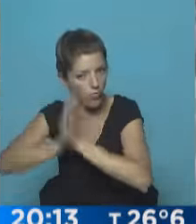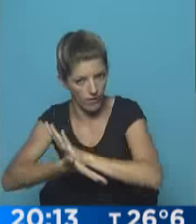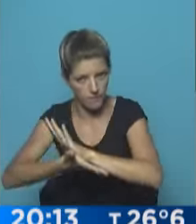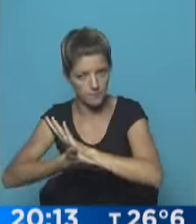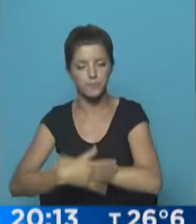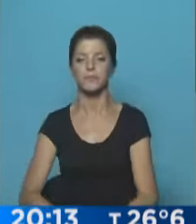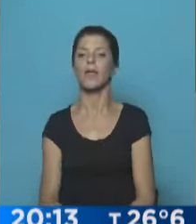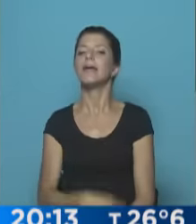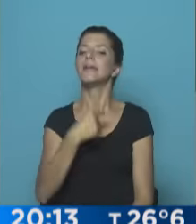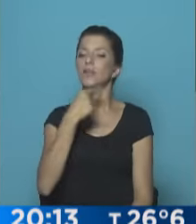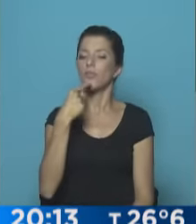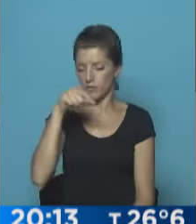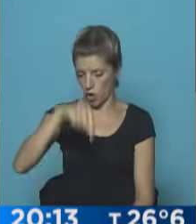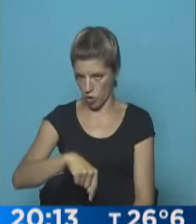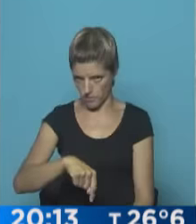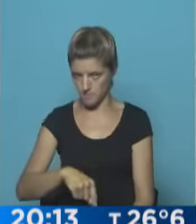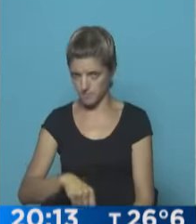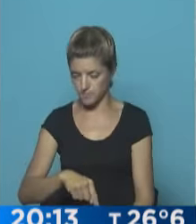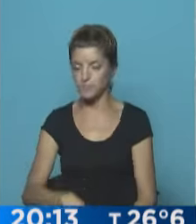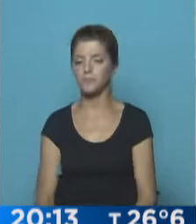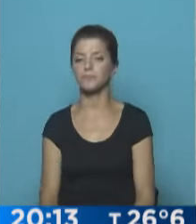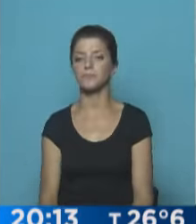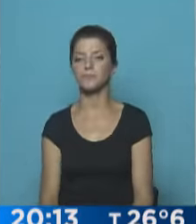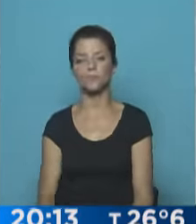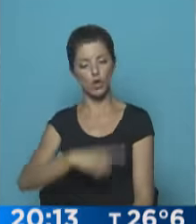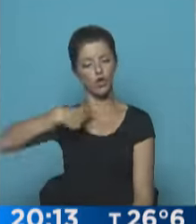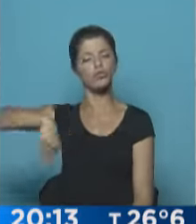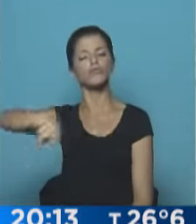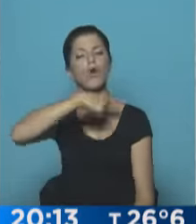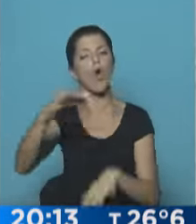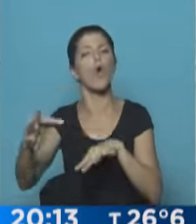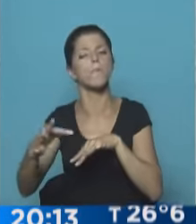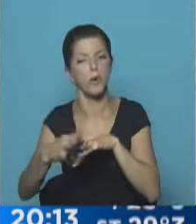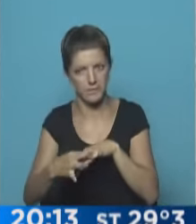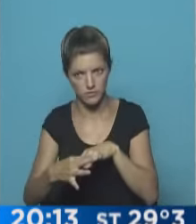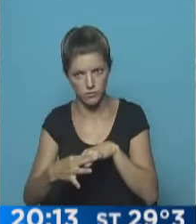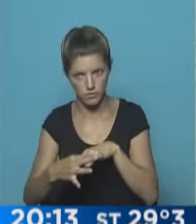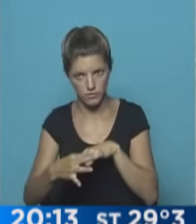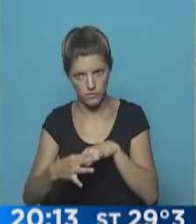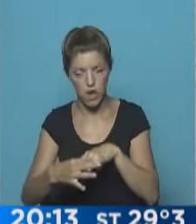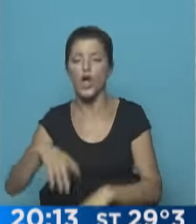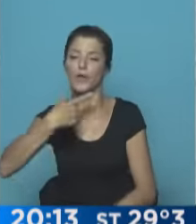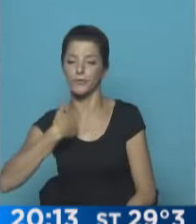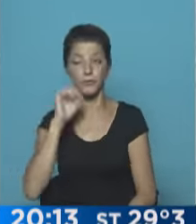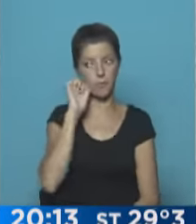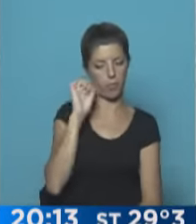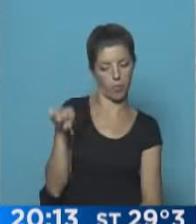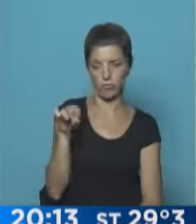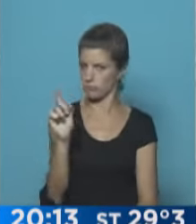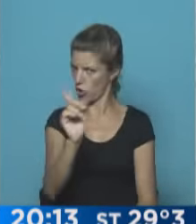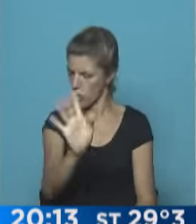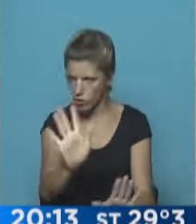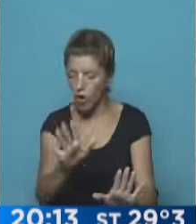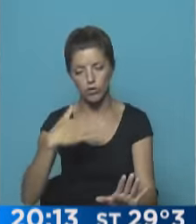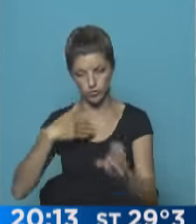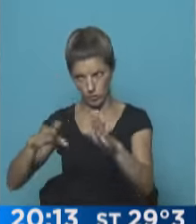quiero ratificar hoy es que estamos comprometidos que nosotros no vamos a mirar para el costado que vamos